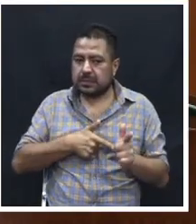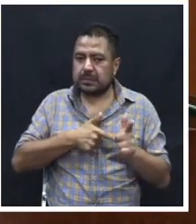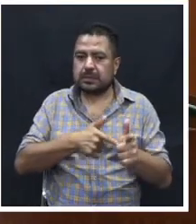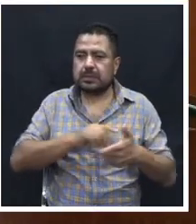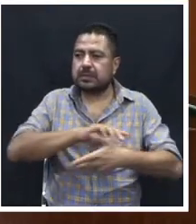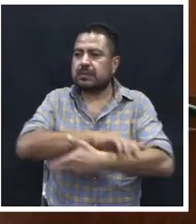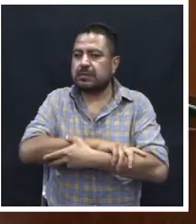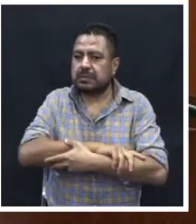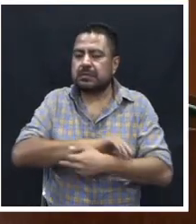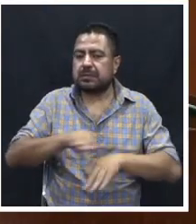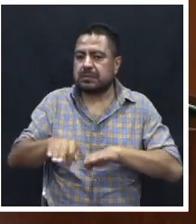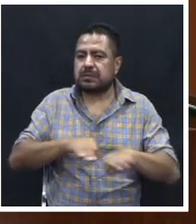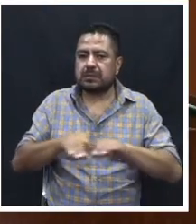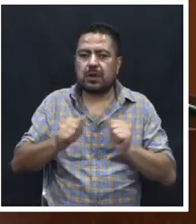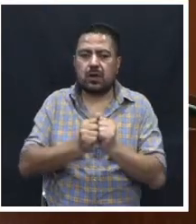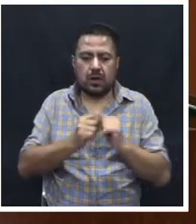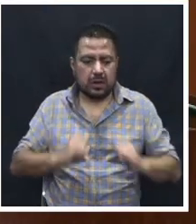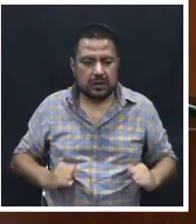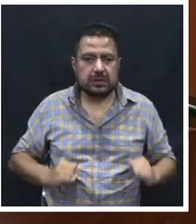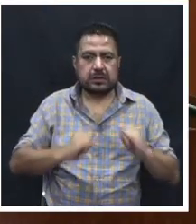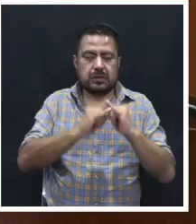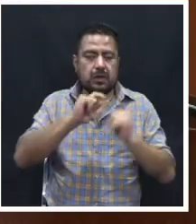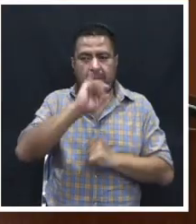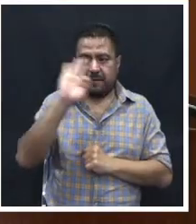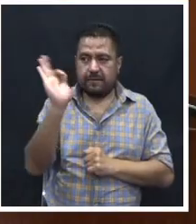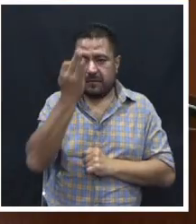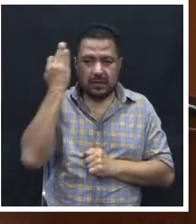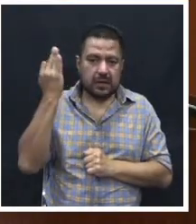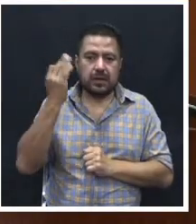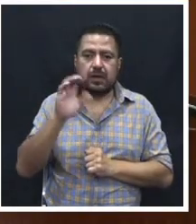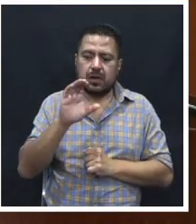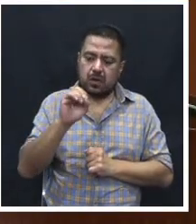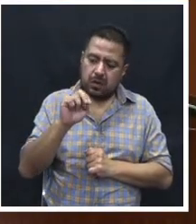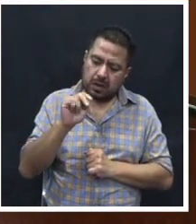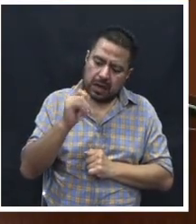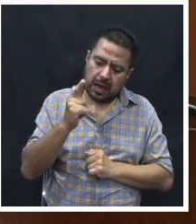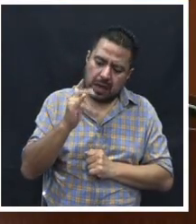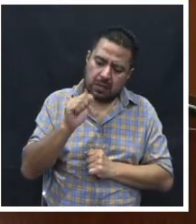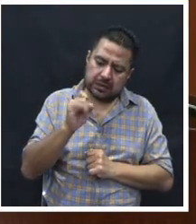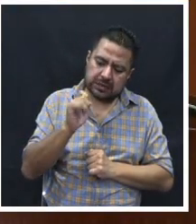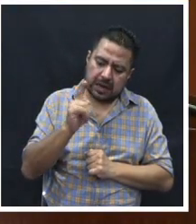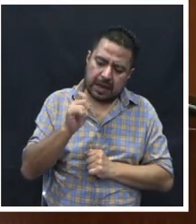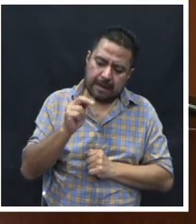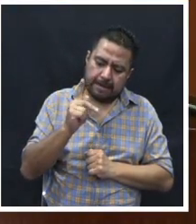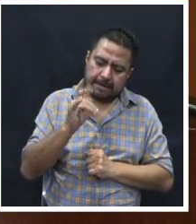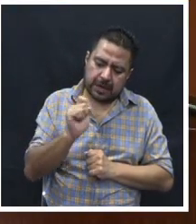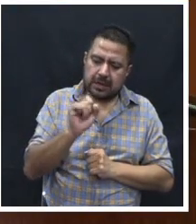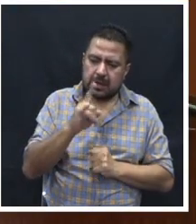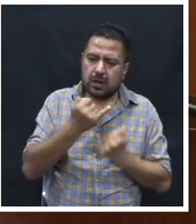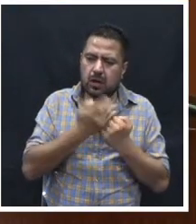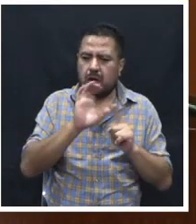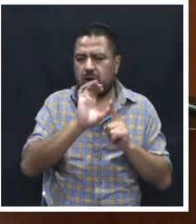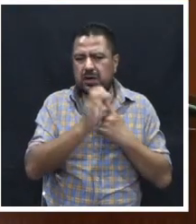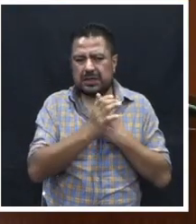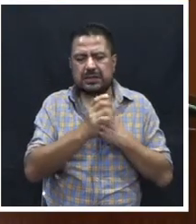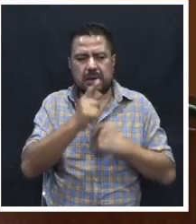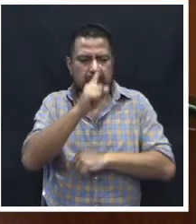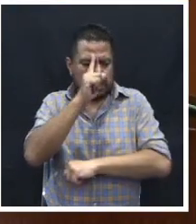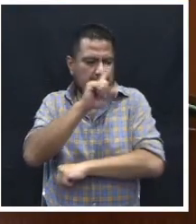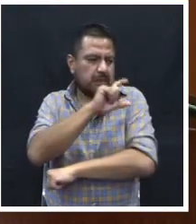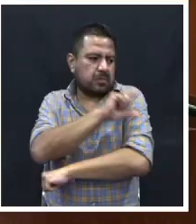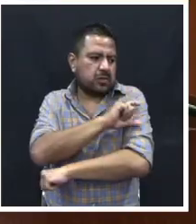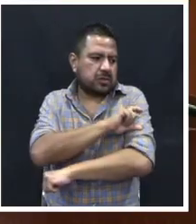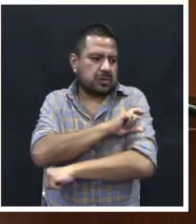colaboración y coordinación con las dependencias federales, CONAGUA, CENAPRED y la Coordinación Nacional de Protección Civil, con el